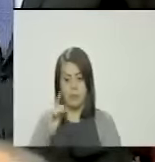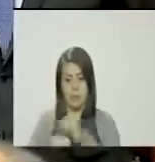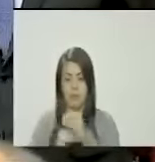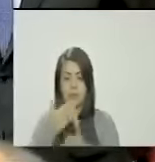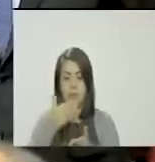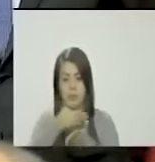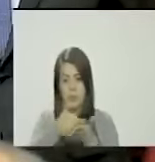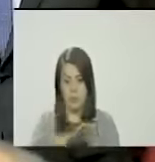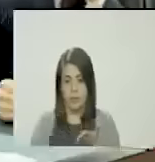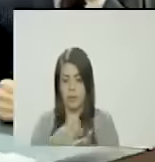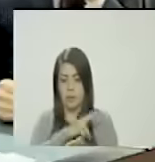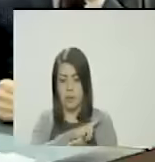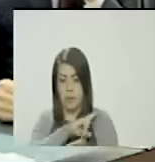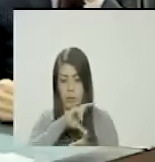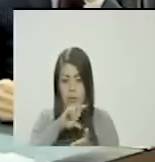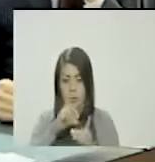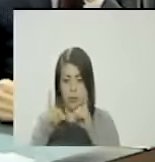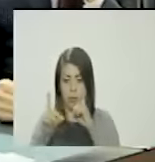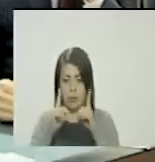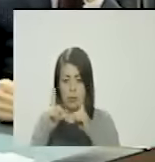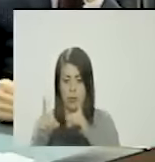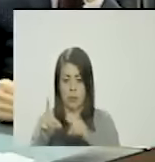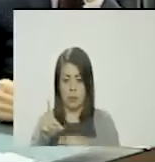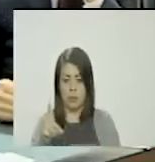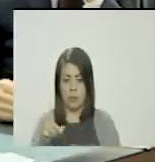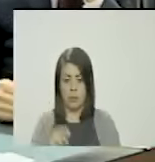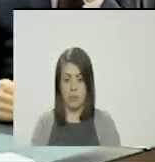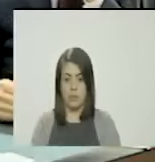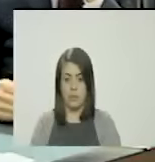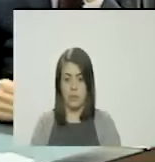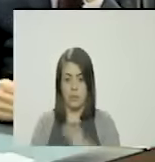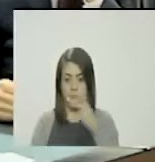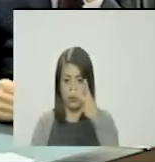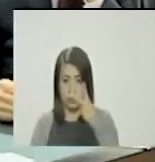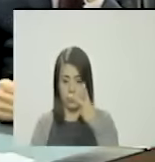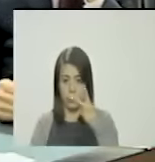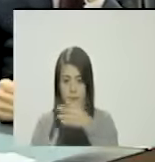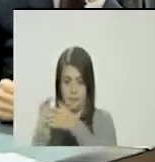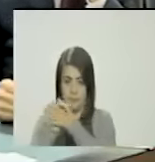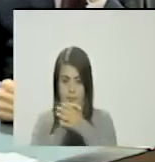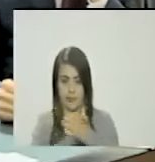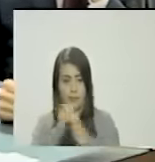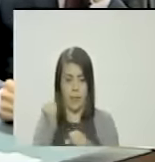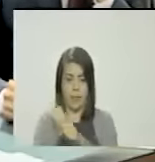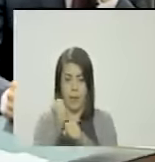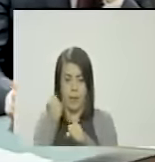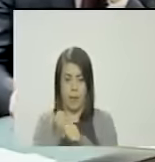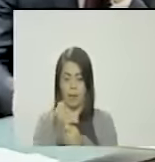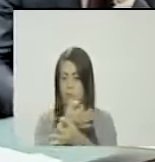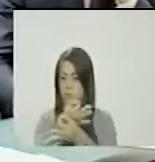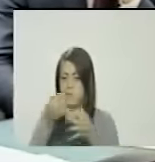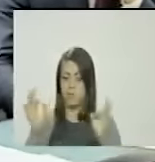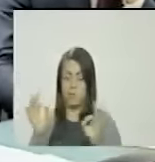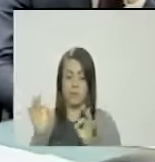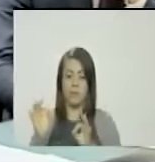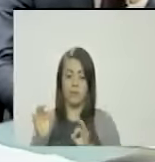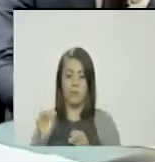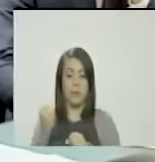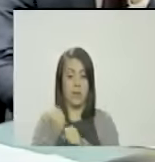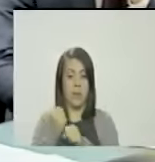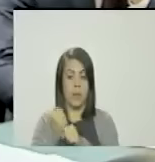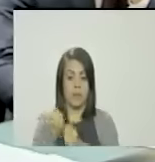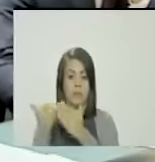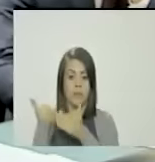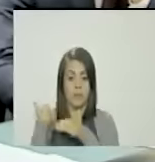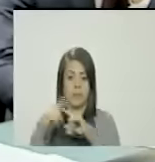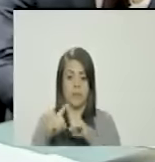esta propuesta, director de debate, de estos dos compañeros por su desempeño en el ejercicio de sus funciones,